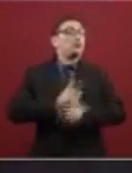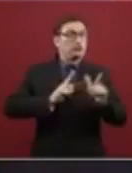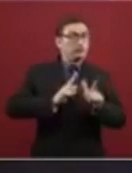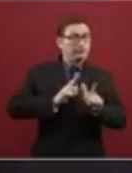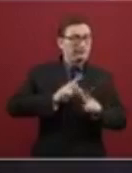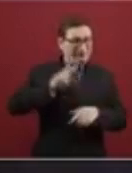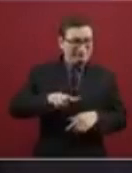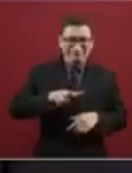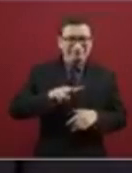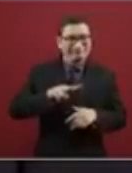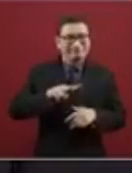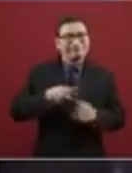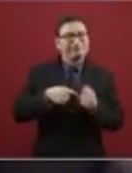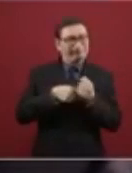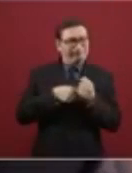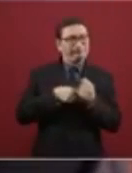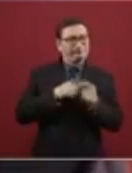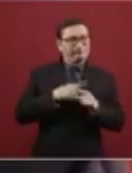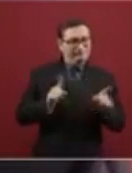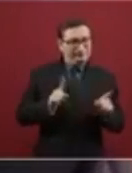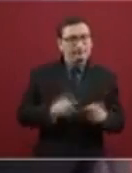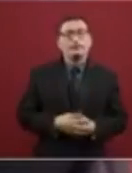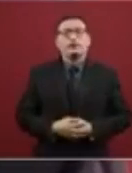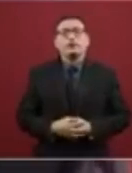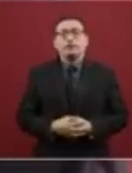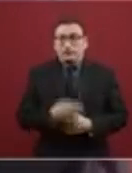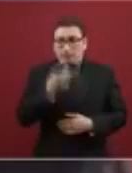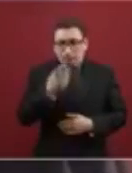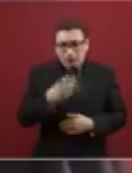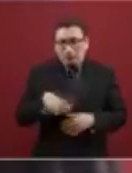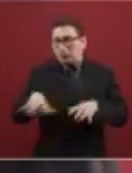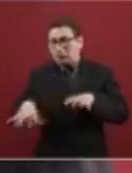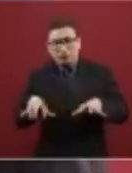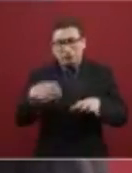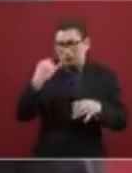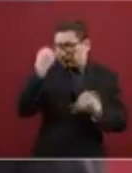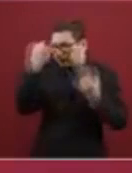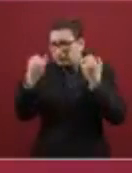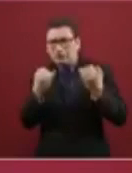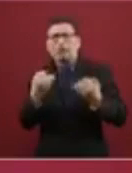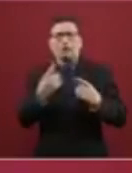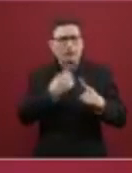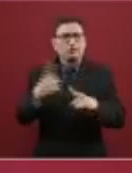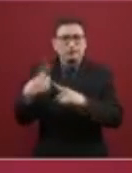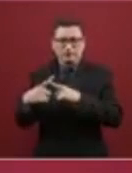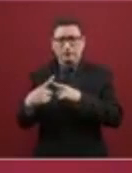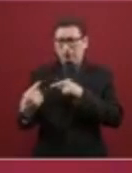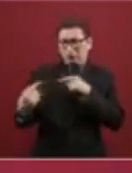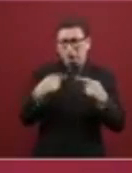son. Entonces, sí tenemos esta discrepancia, pero es bueno el debate,